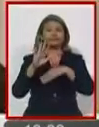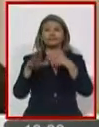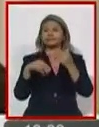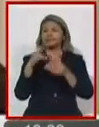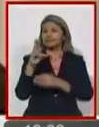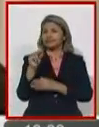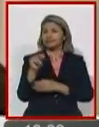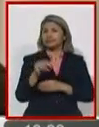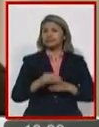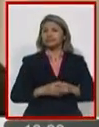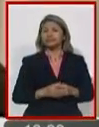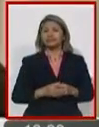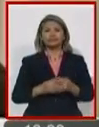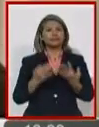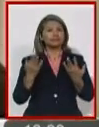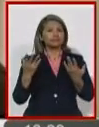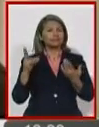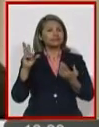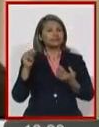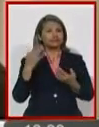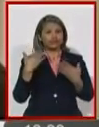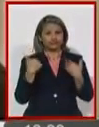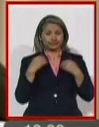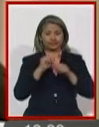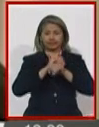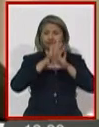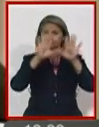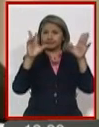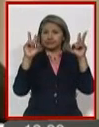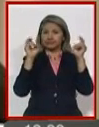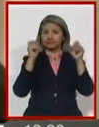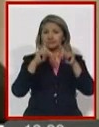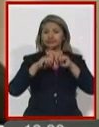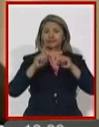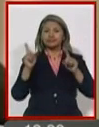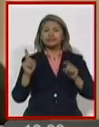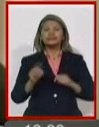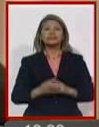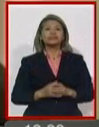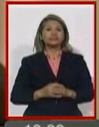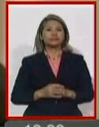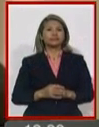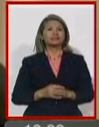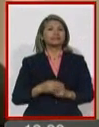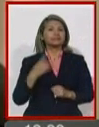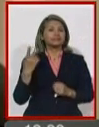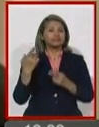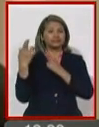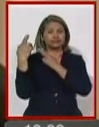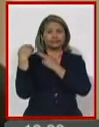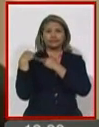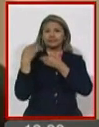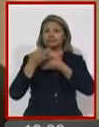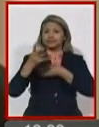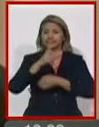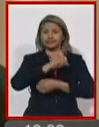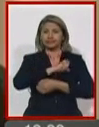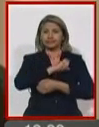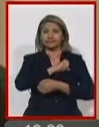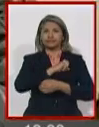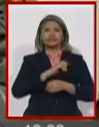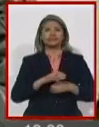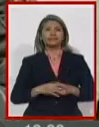todo caso, ojalá no salten a la luz estos temas, pero ciertamente es una tarea pendiente de la